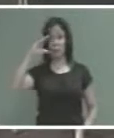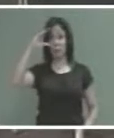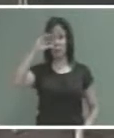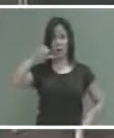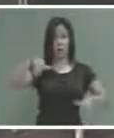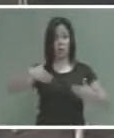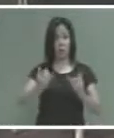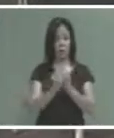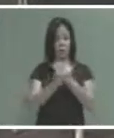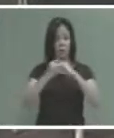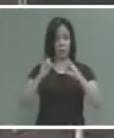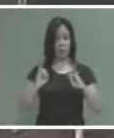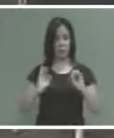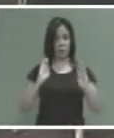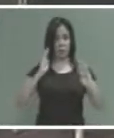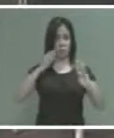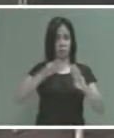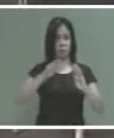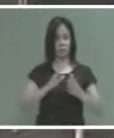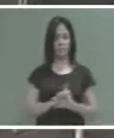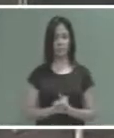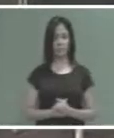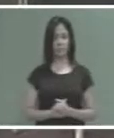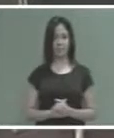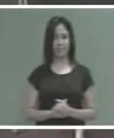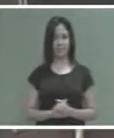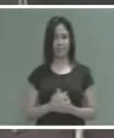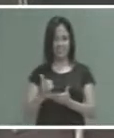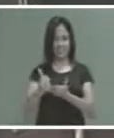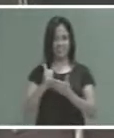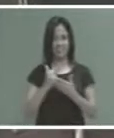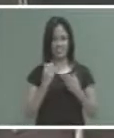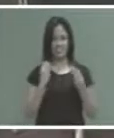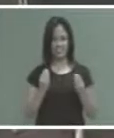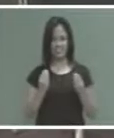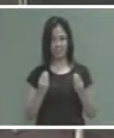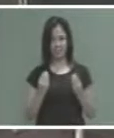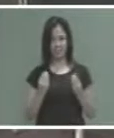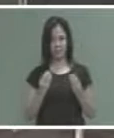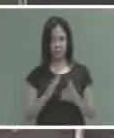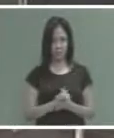una persona de bien, porque te inculcaban eso, ¿no? Así que eso ayudó mucho.